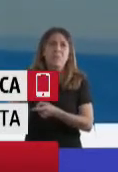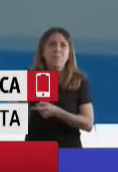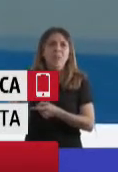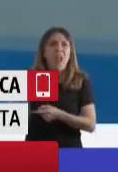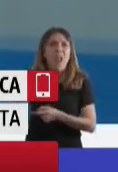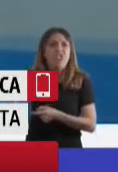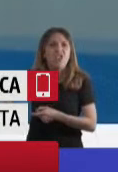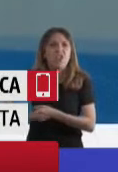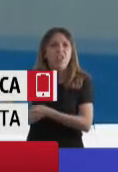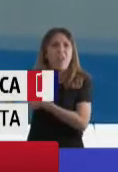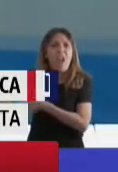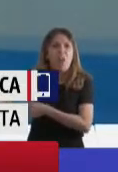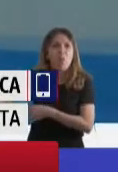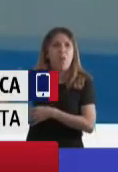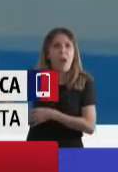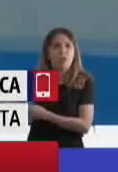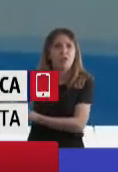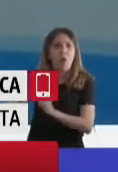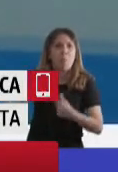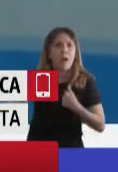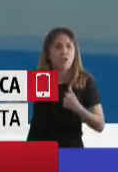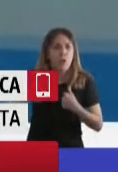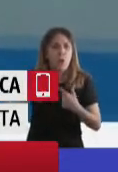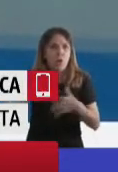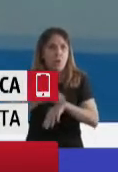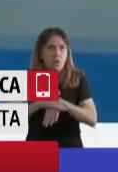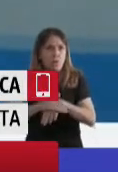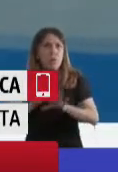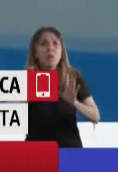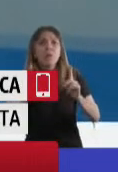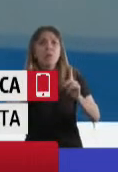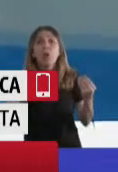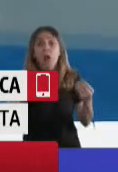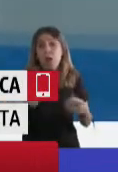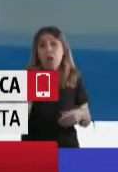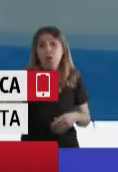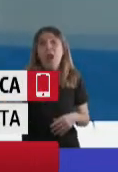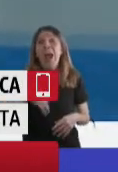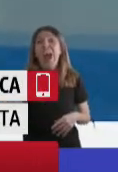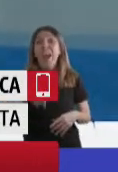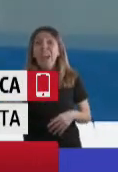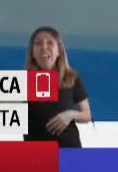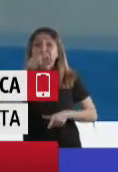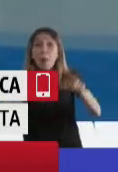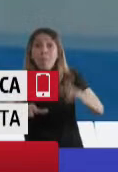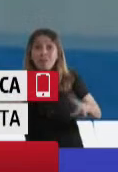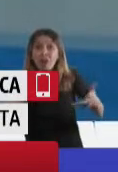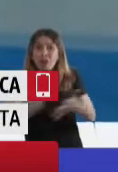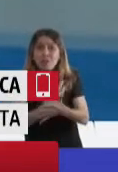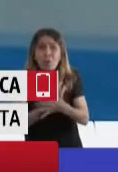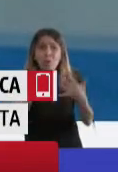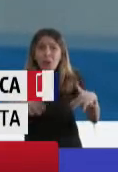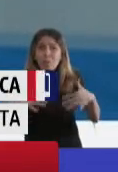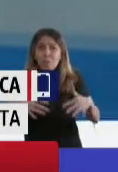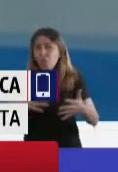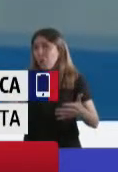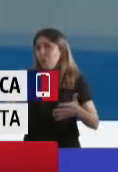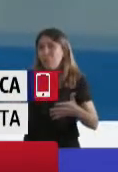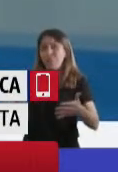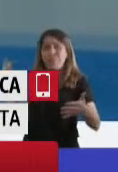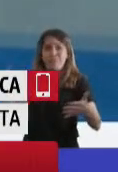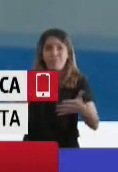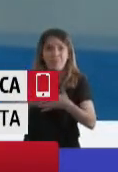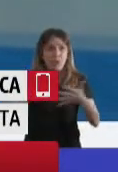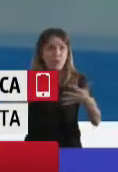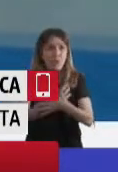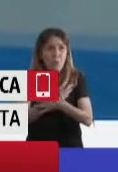Claro. Le dijo primero que un chequeo y después ya no podía. Viste que los comunicados oficiales en cualquier hospital o clínica tienen,